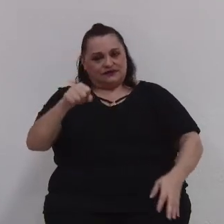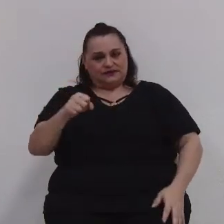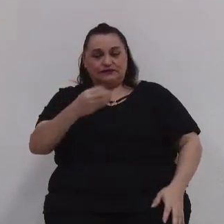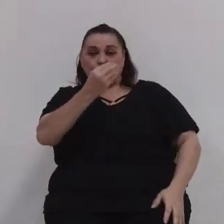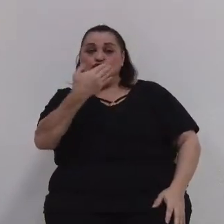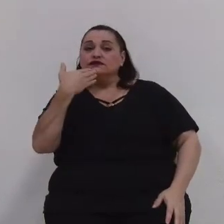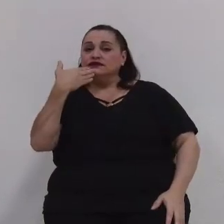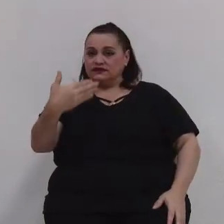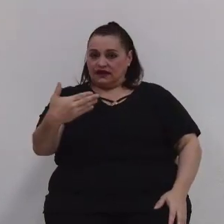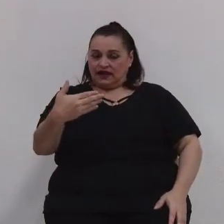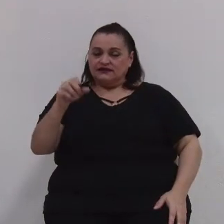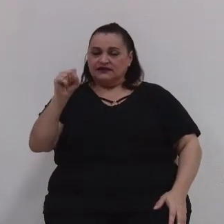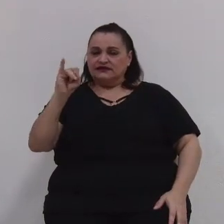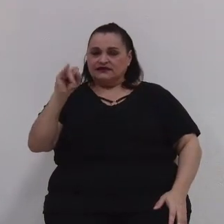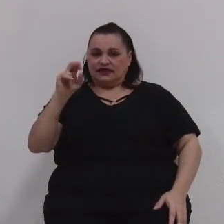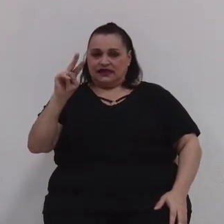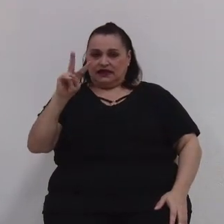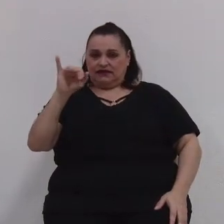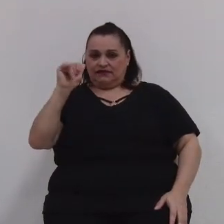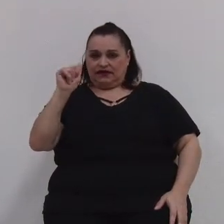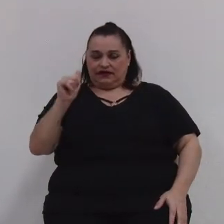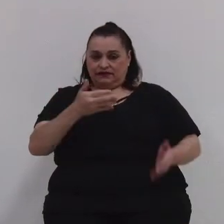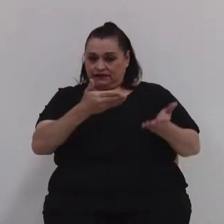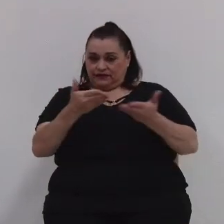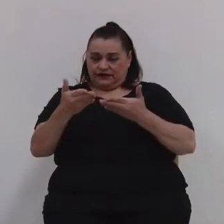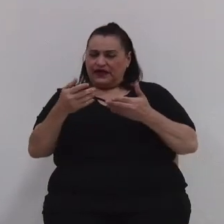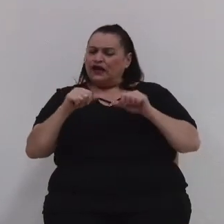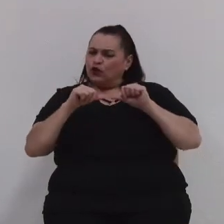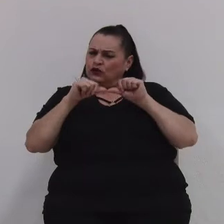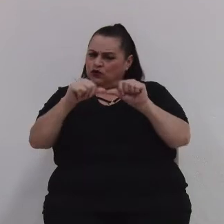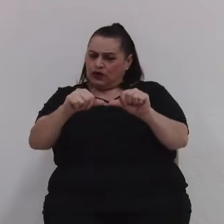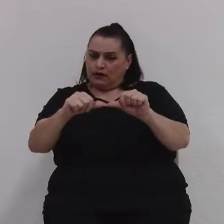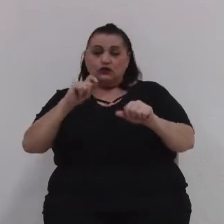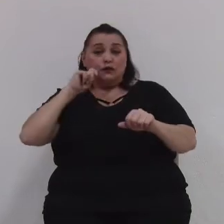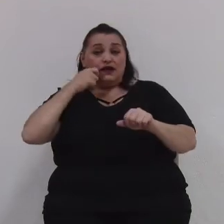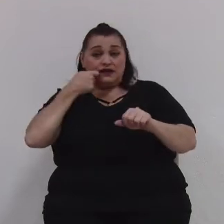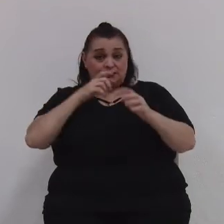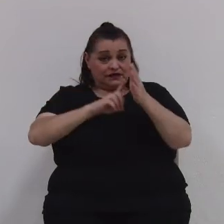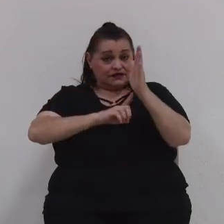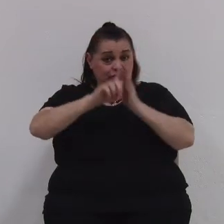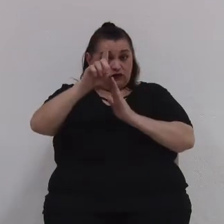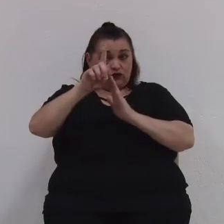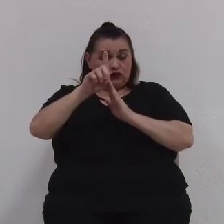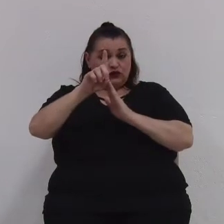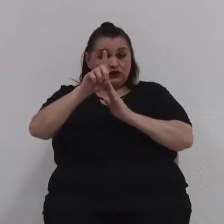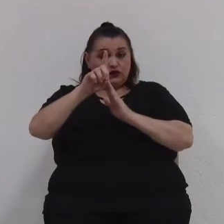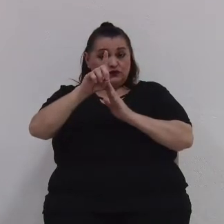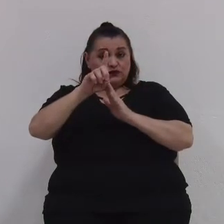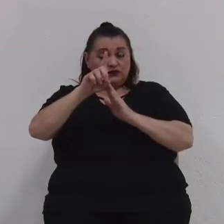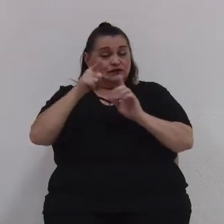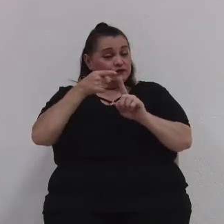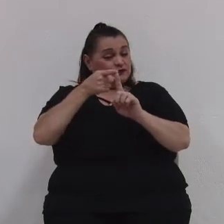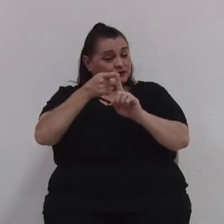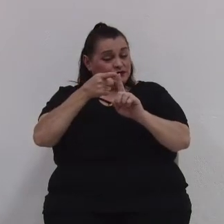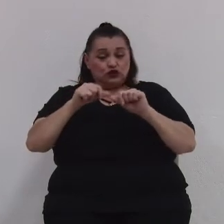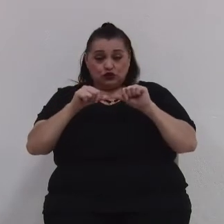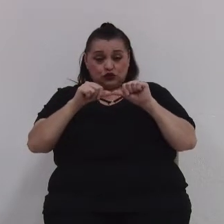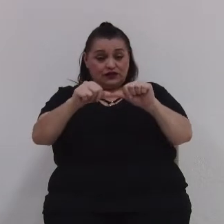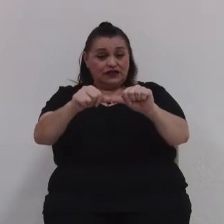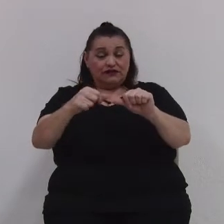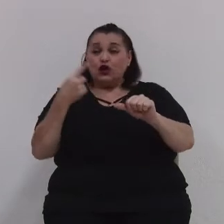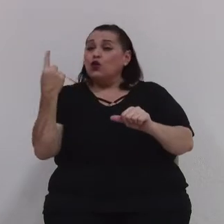Muchísimas gracias, Silvia. Sostenemos que el paradigma de desarrollo, cuando es sostenible, únicamente